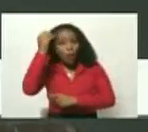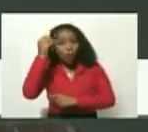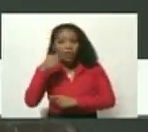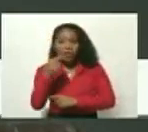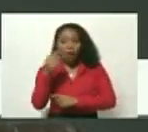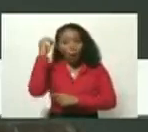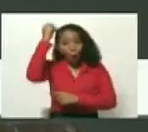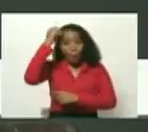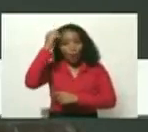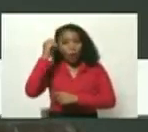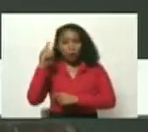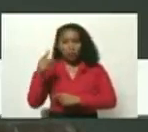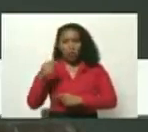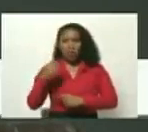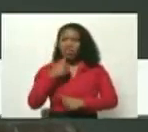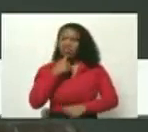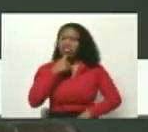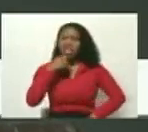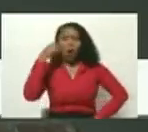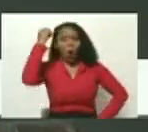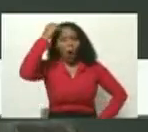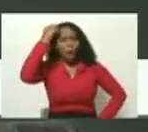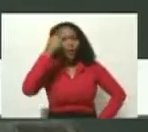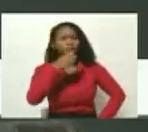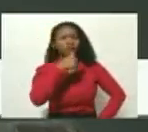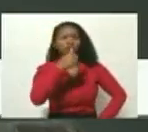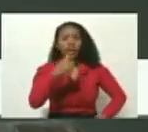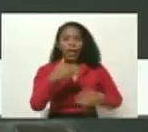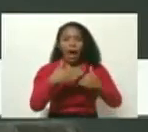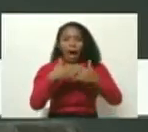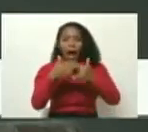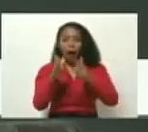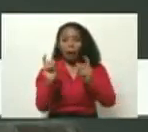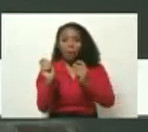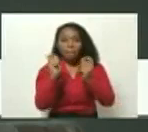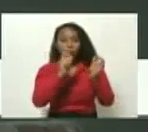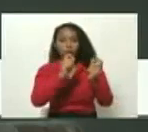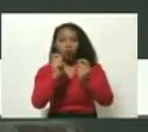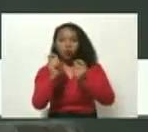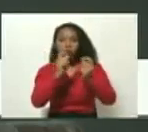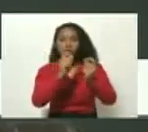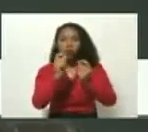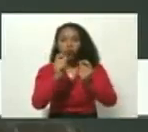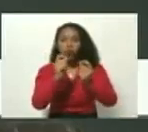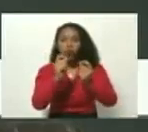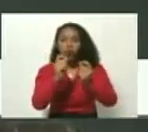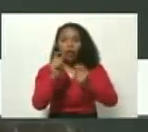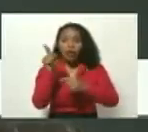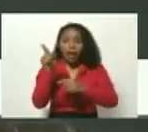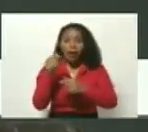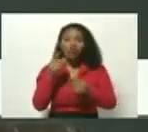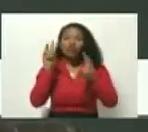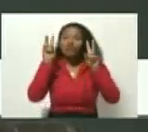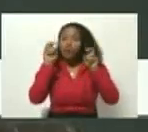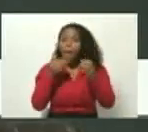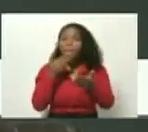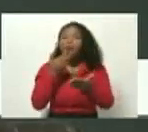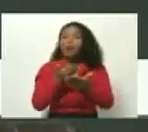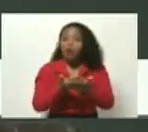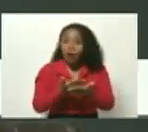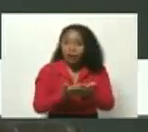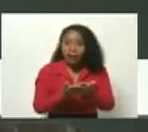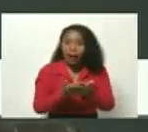opinión. ¿Quién opina? ¿Quién opina? Y se abrió un debate y había nuevas propuestas. Y